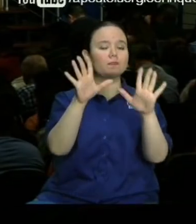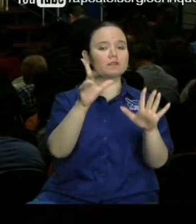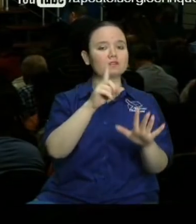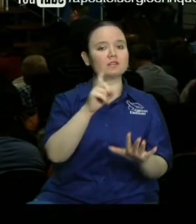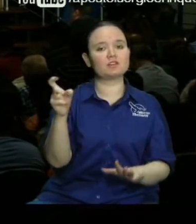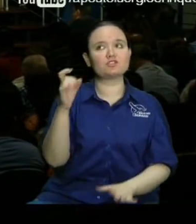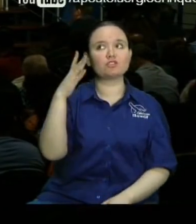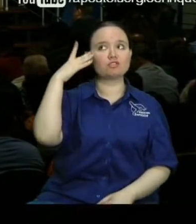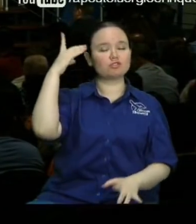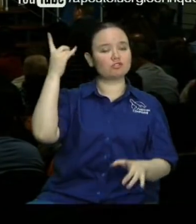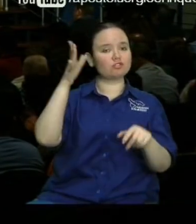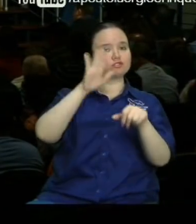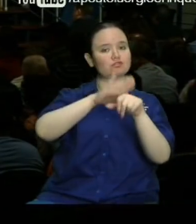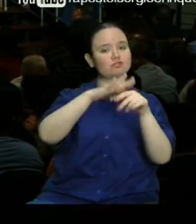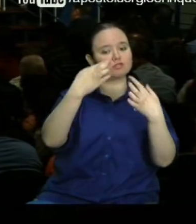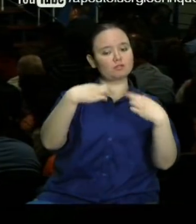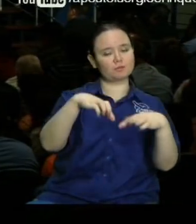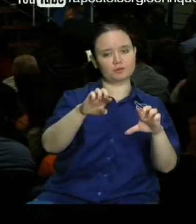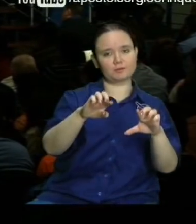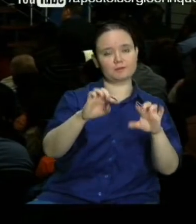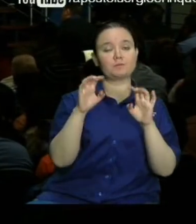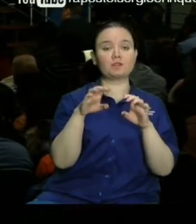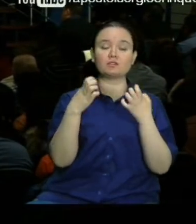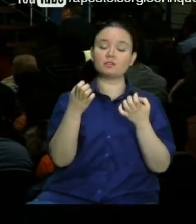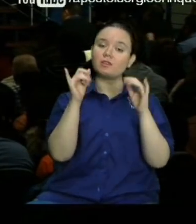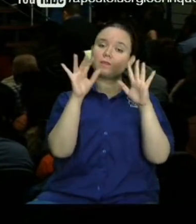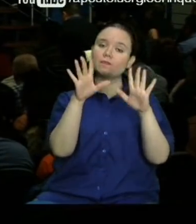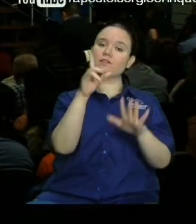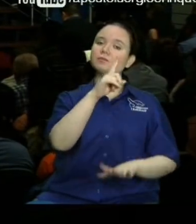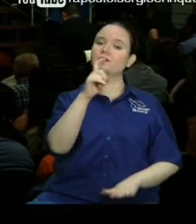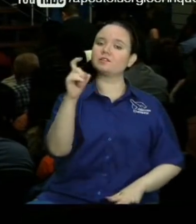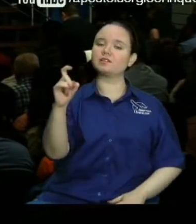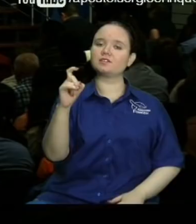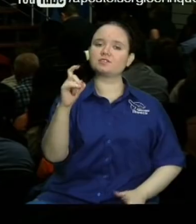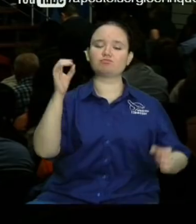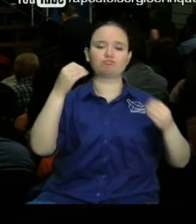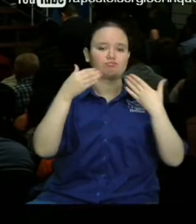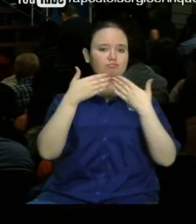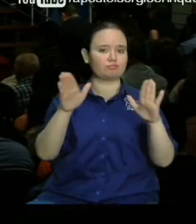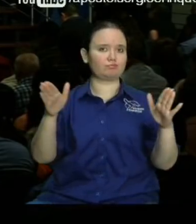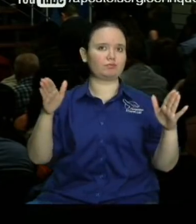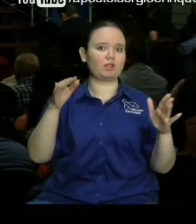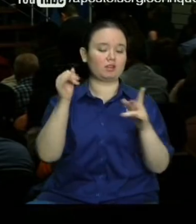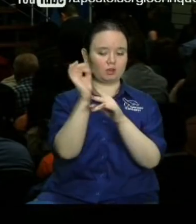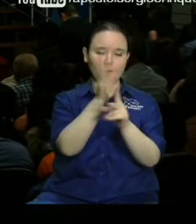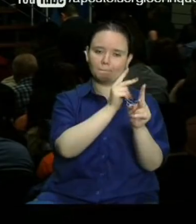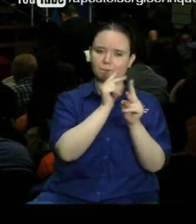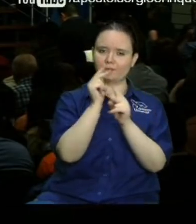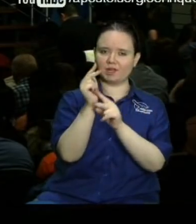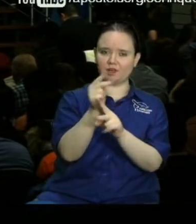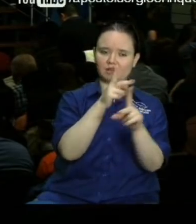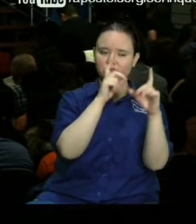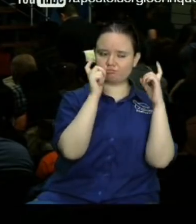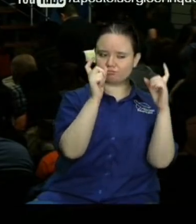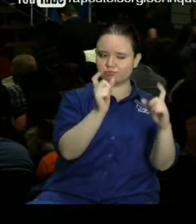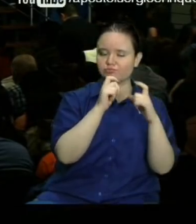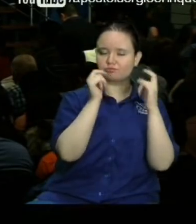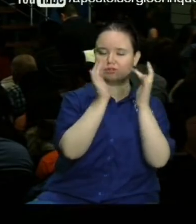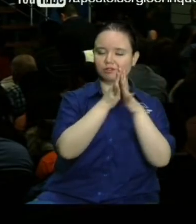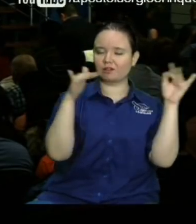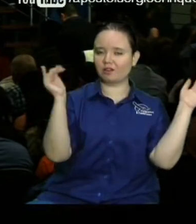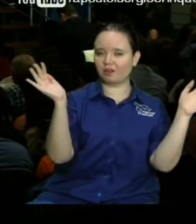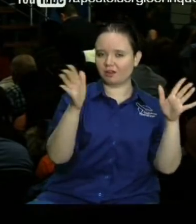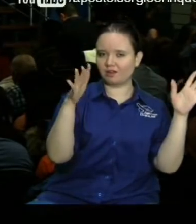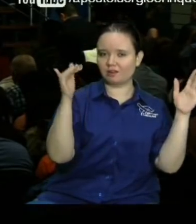extra. Y por eso vemos que en la décima generación se desatan los vigilantes, los ángeles, y hacen